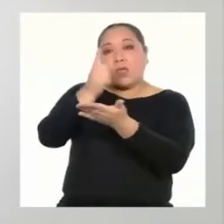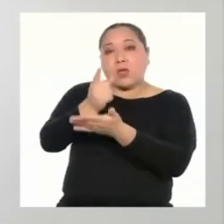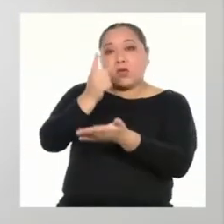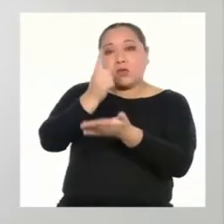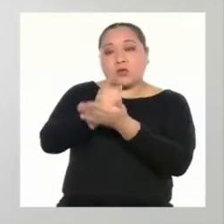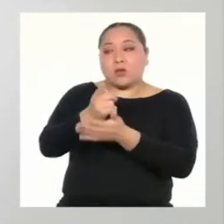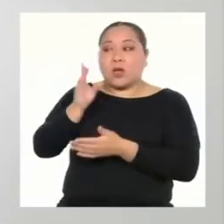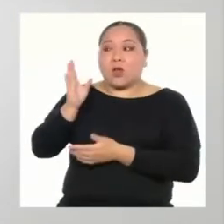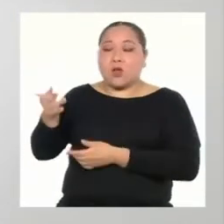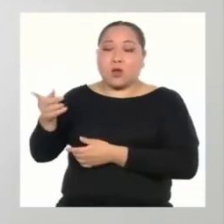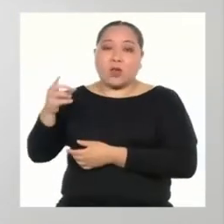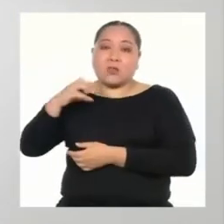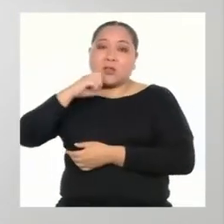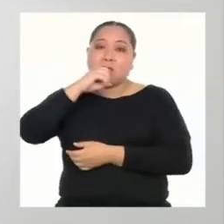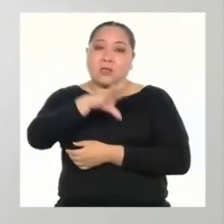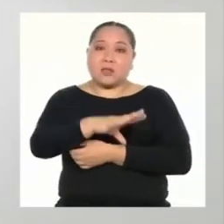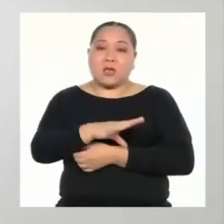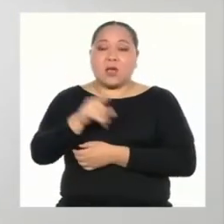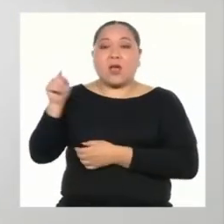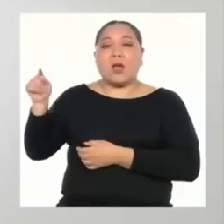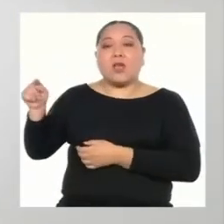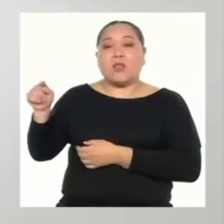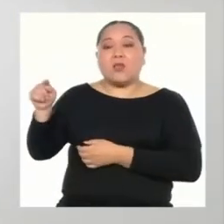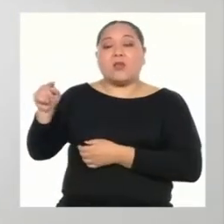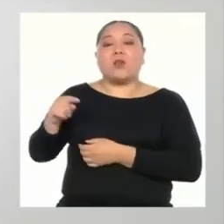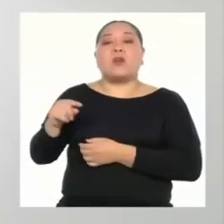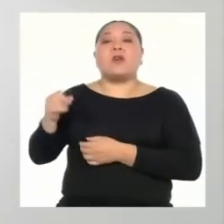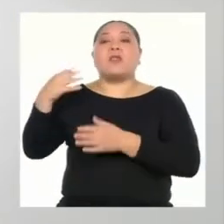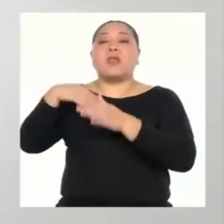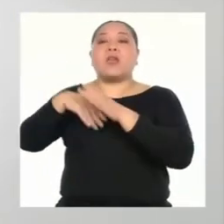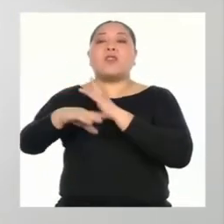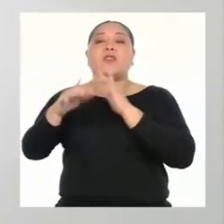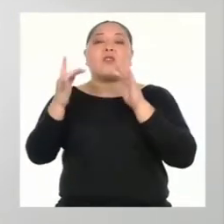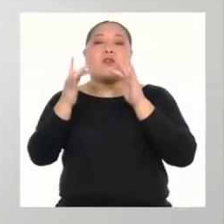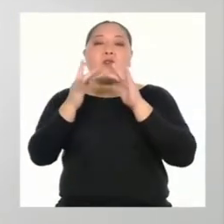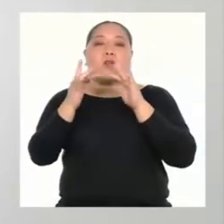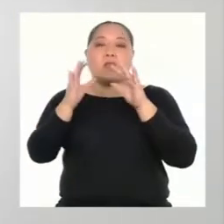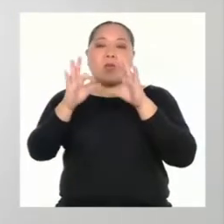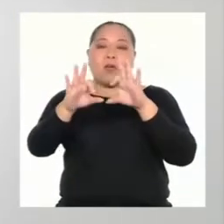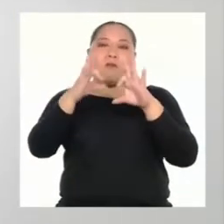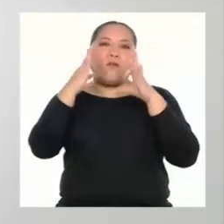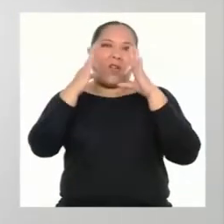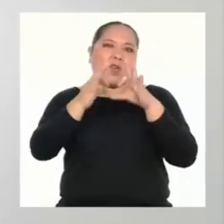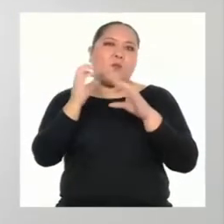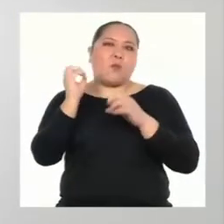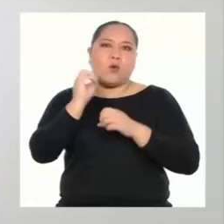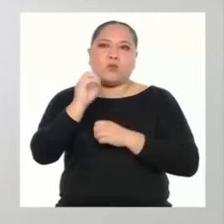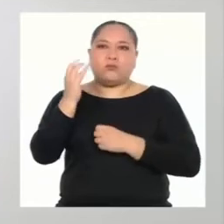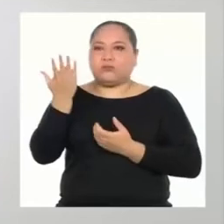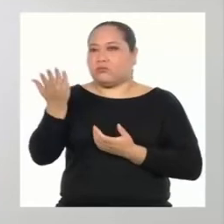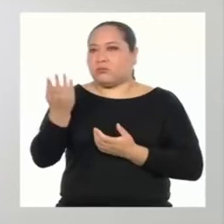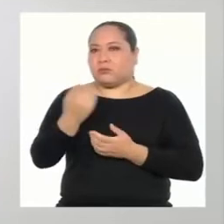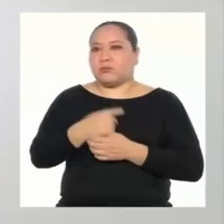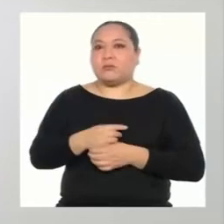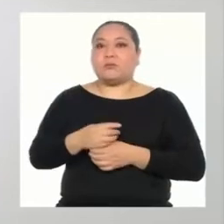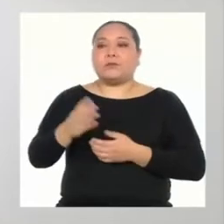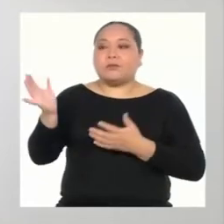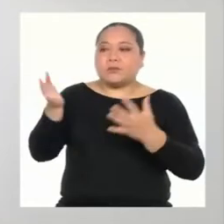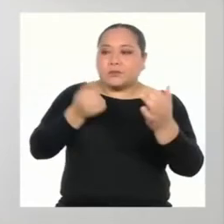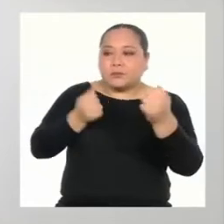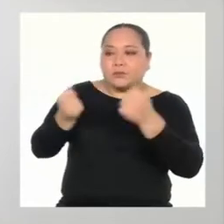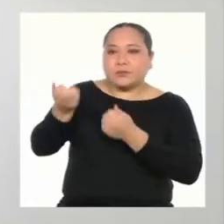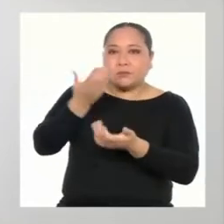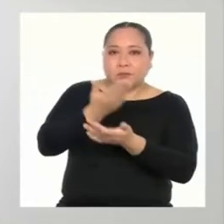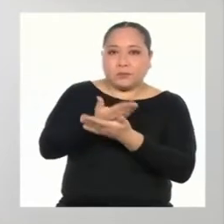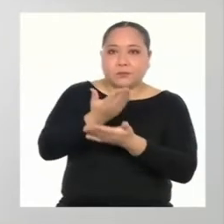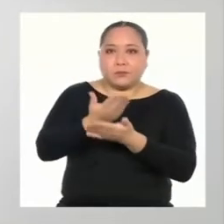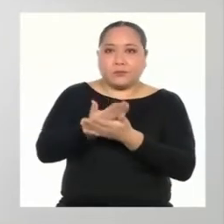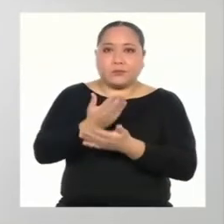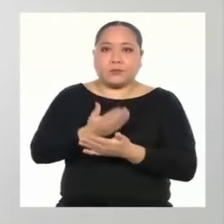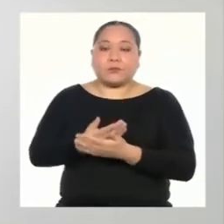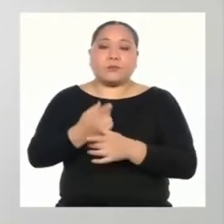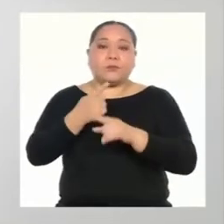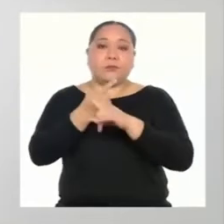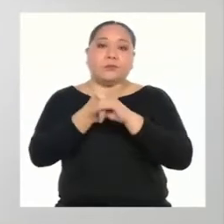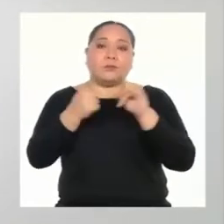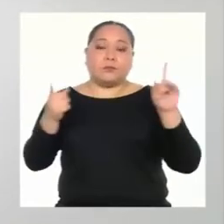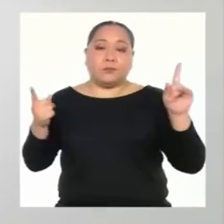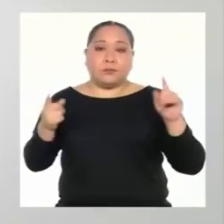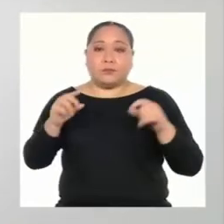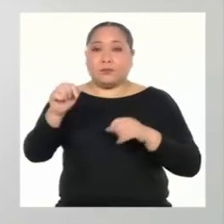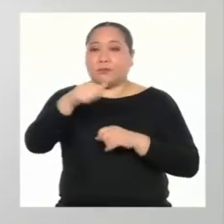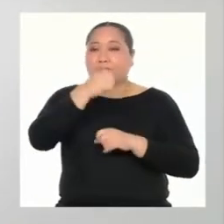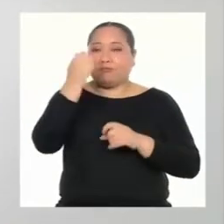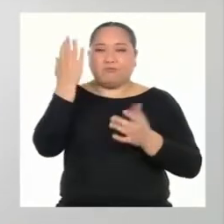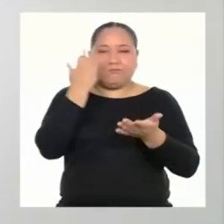sus publicaciones y su perfil en redes sociales. Es conveniente reunir pruebas. A diferencia del